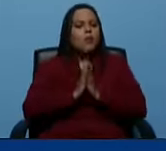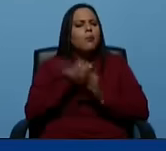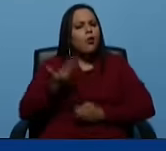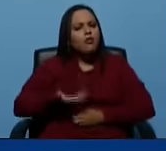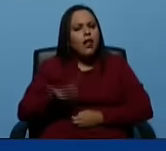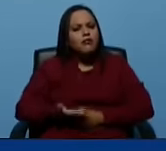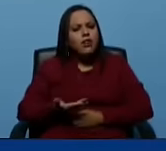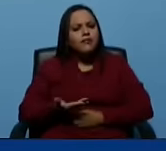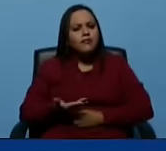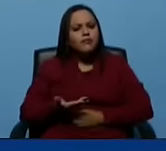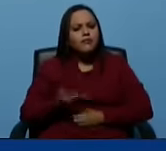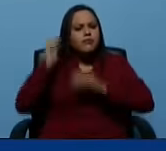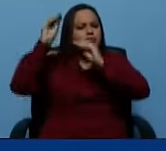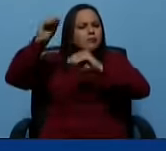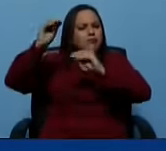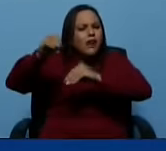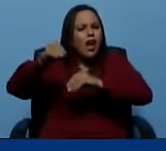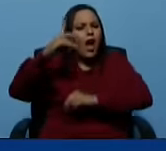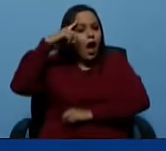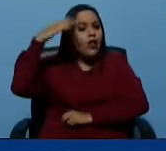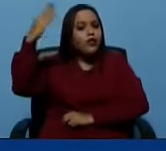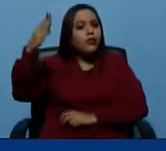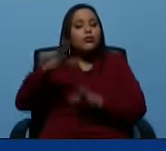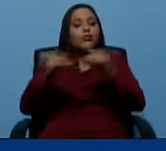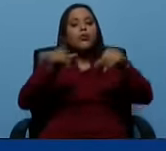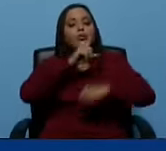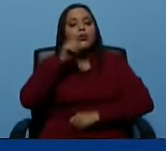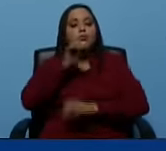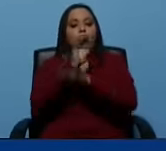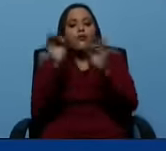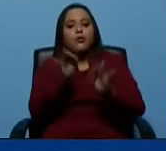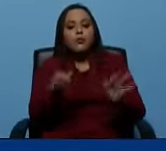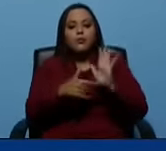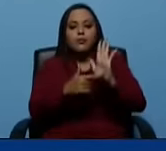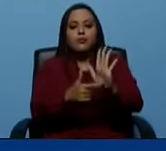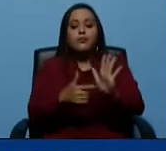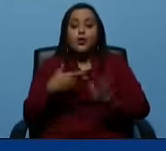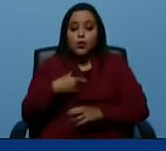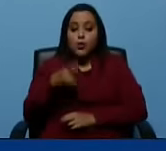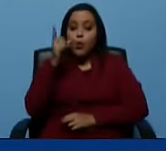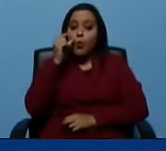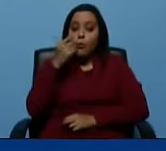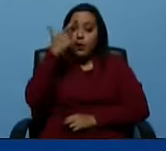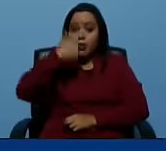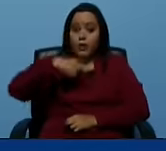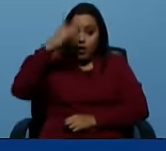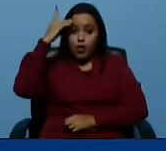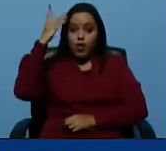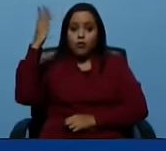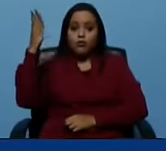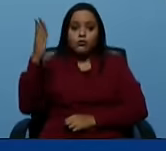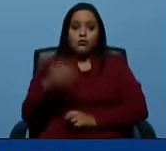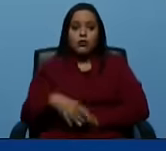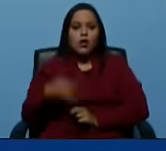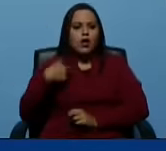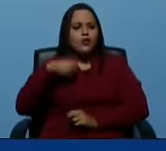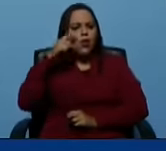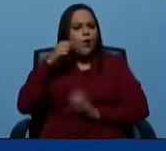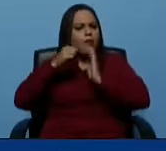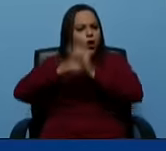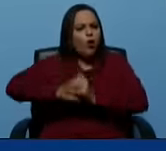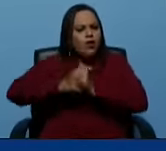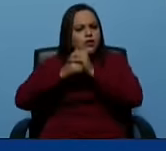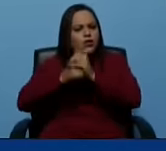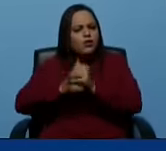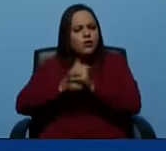con todos sus nombres y formas de expresión. Yo soy un hombre de Dios, te digo. Soy un hombre de oración, de fe